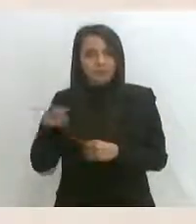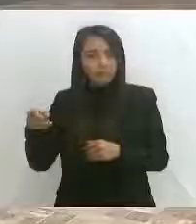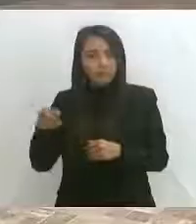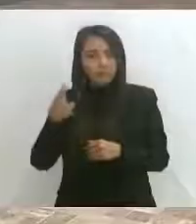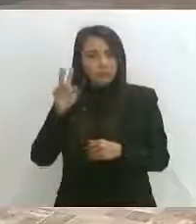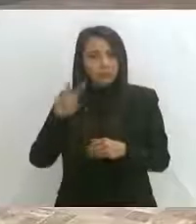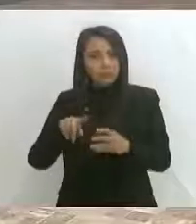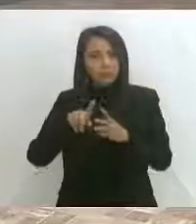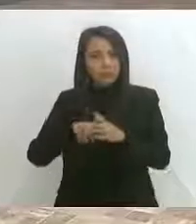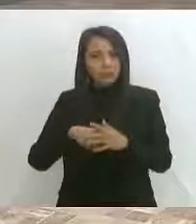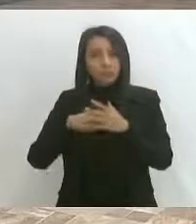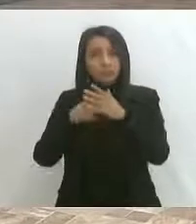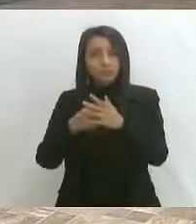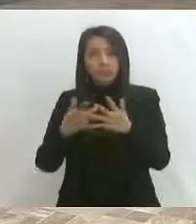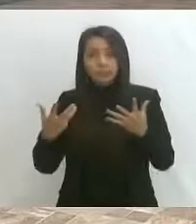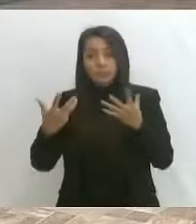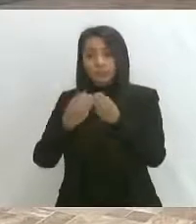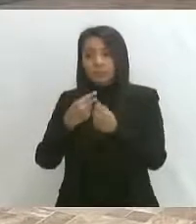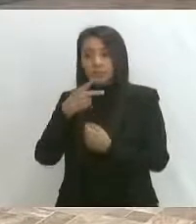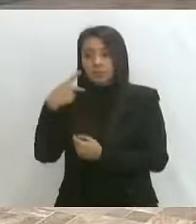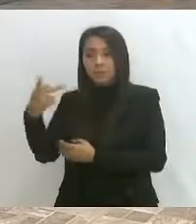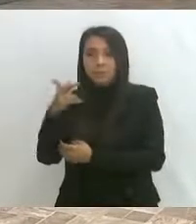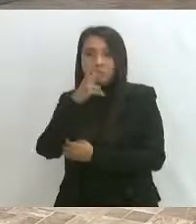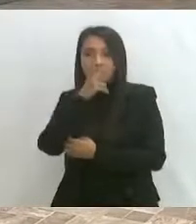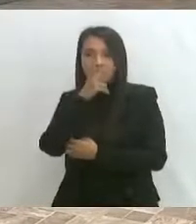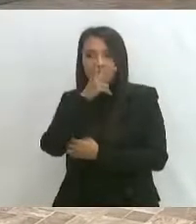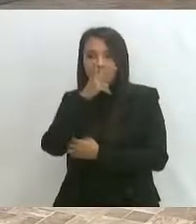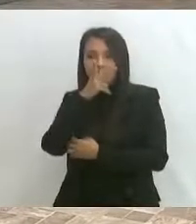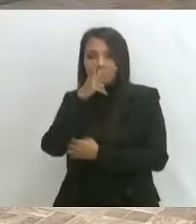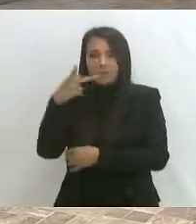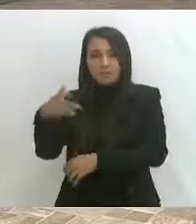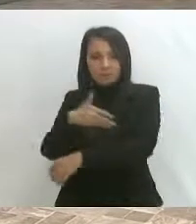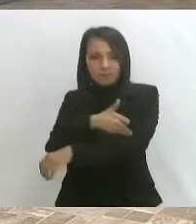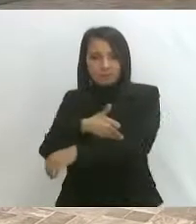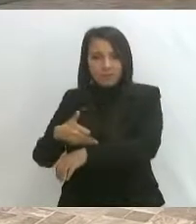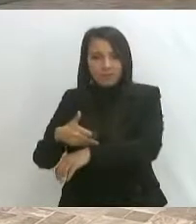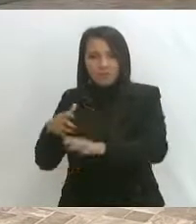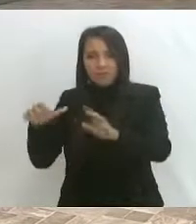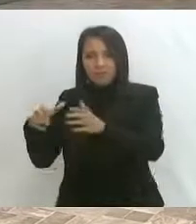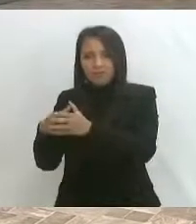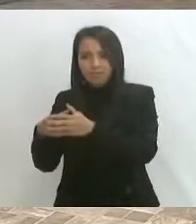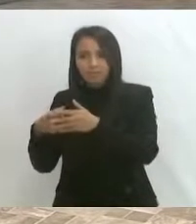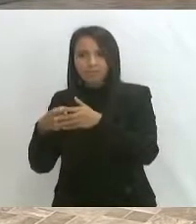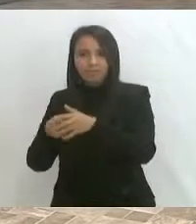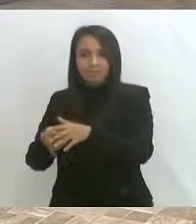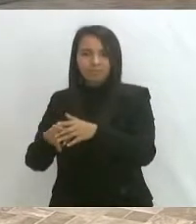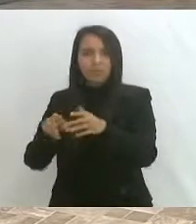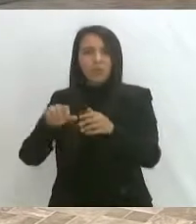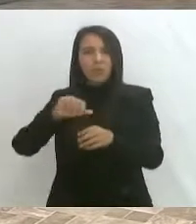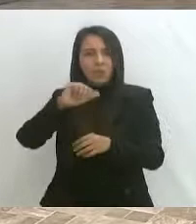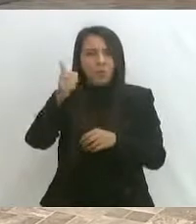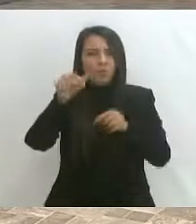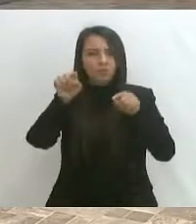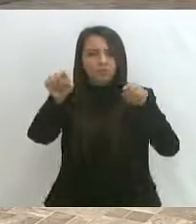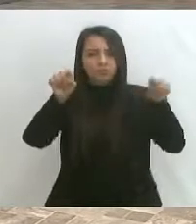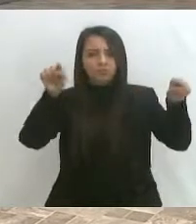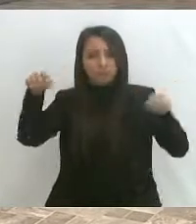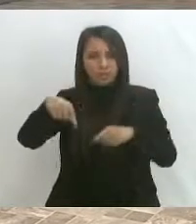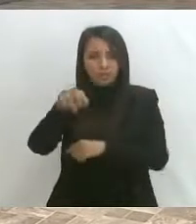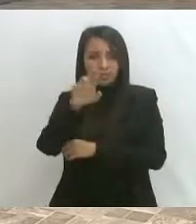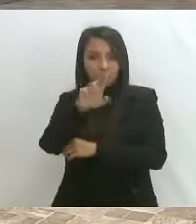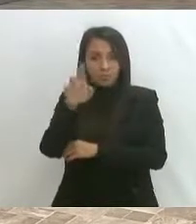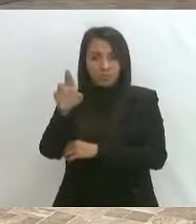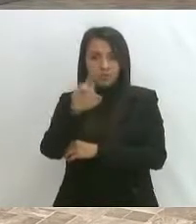comenzó con su papá, con su familia, junto con otros aquí en